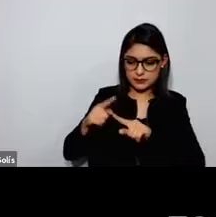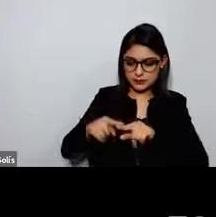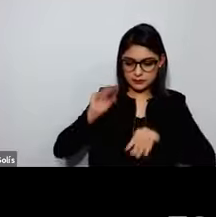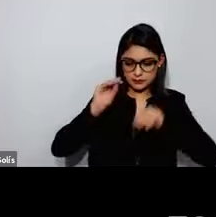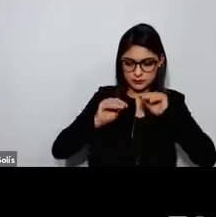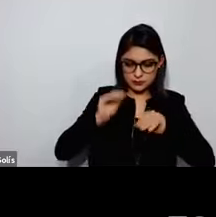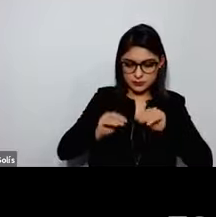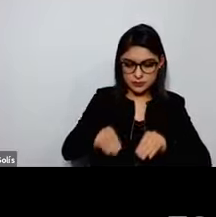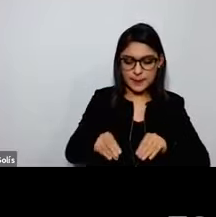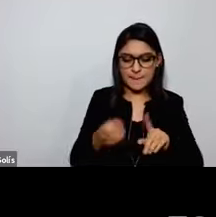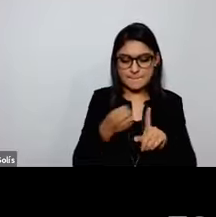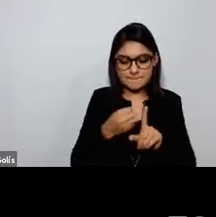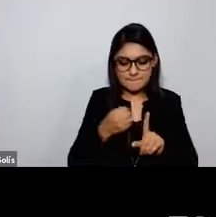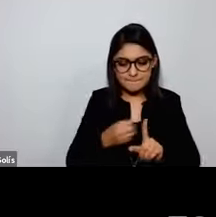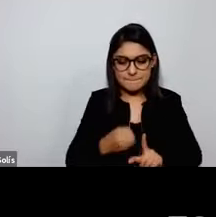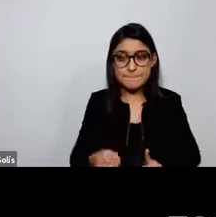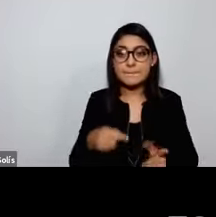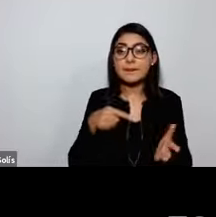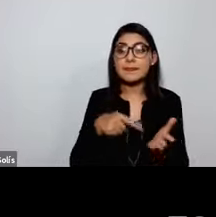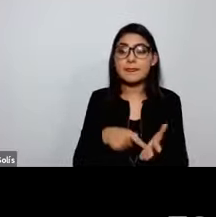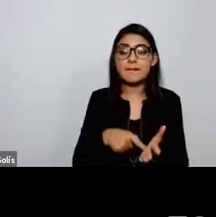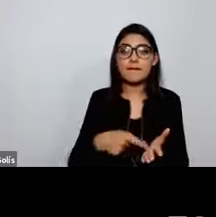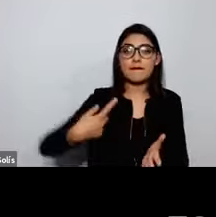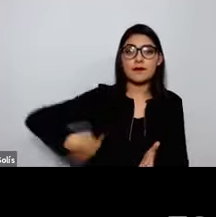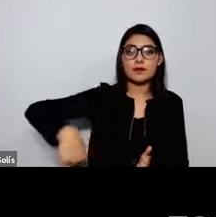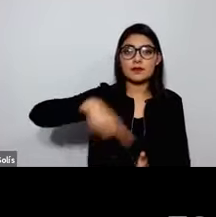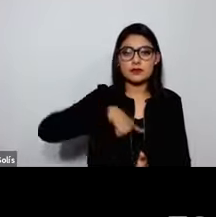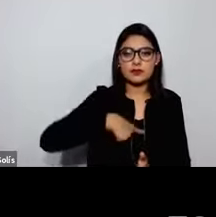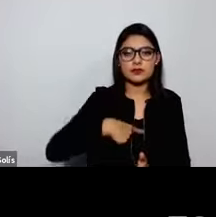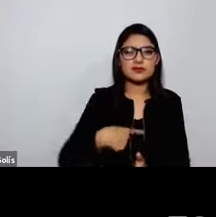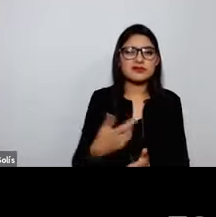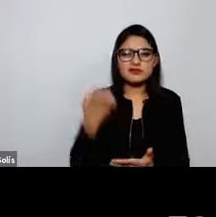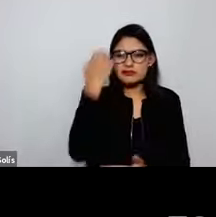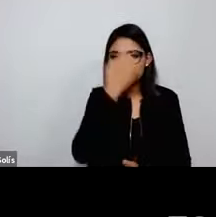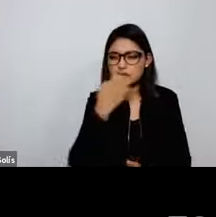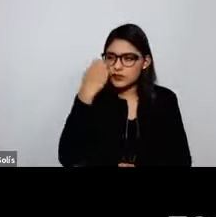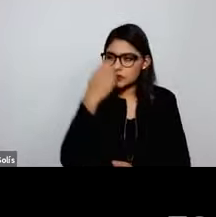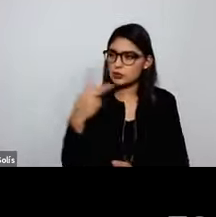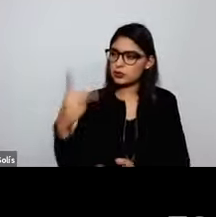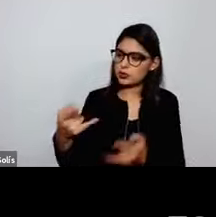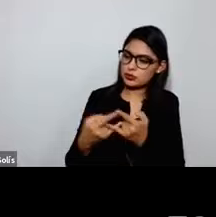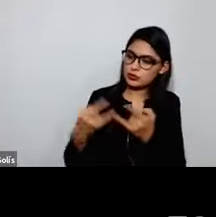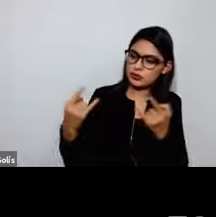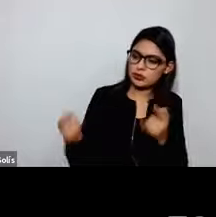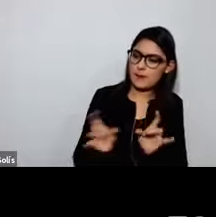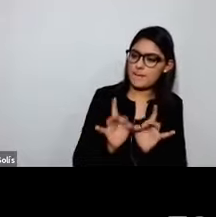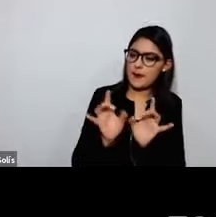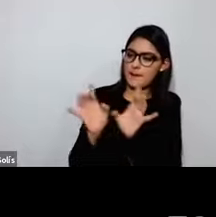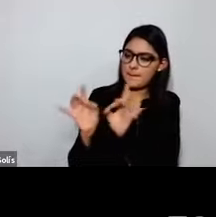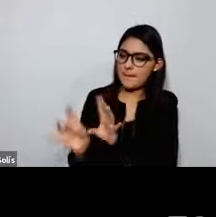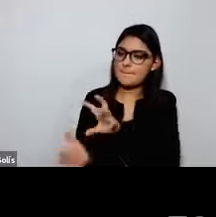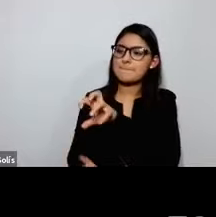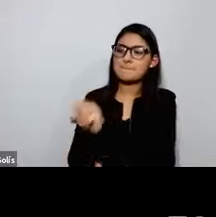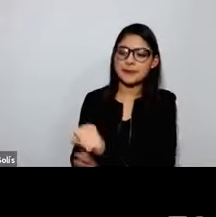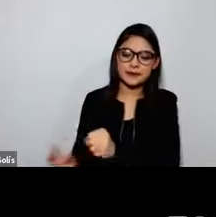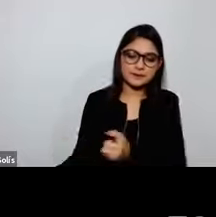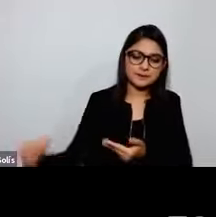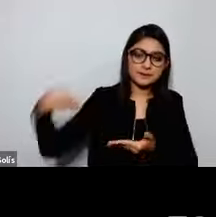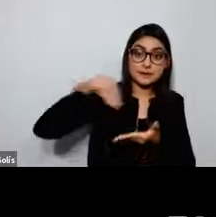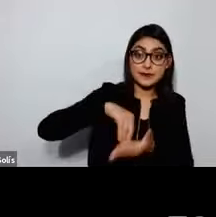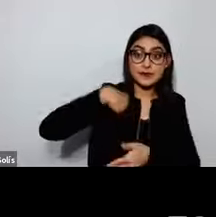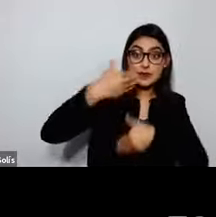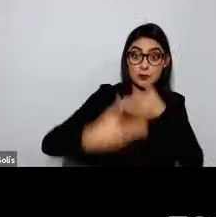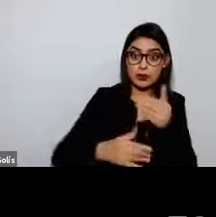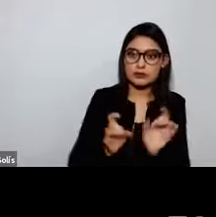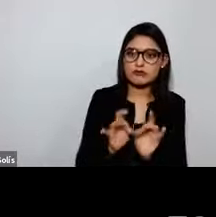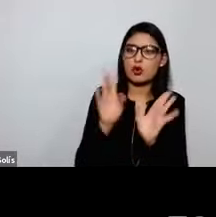de esfuerzos de cómo se valoraron ciertos hechos para que sepamos que en casos así,